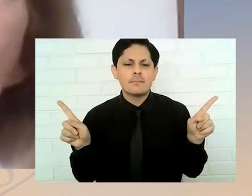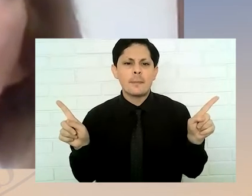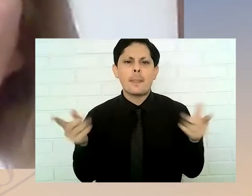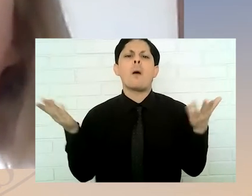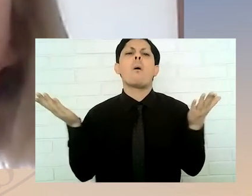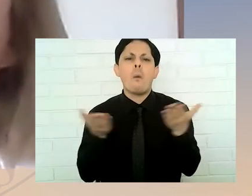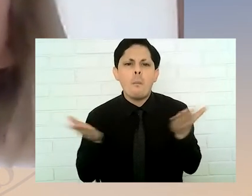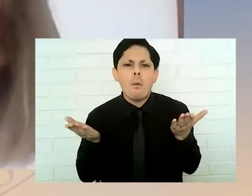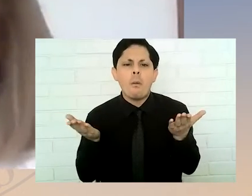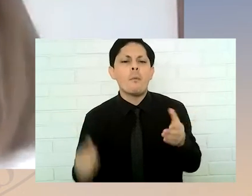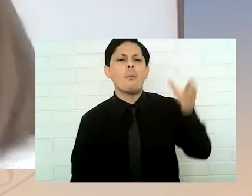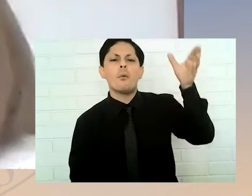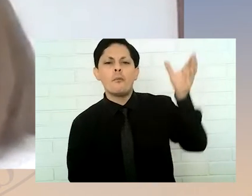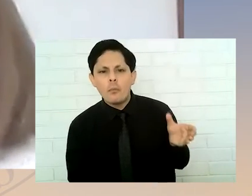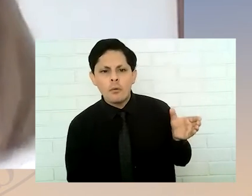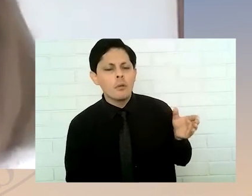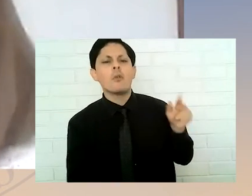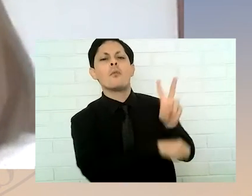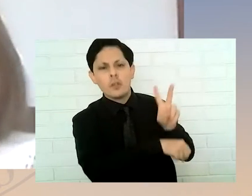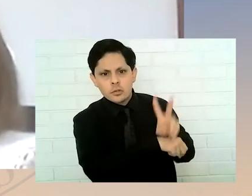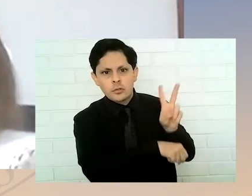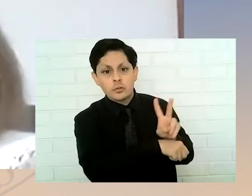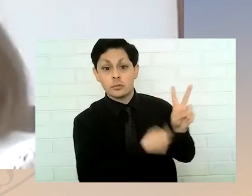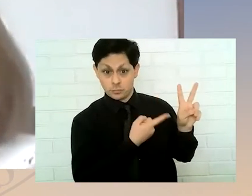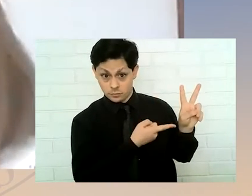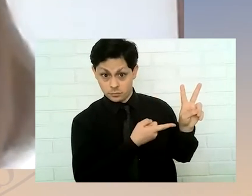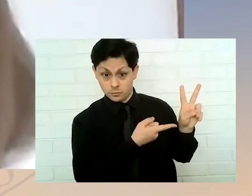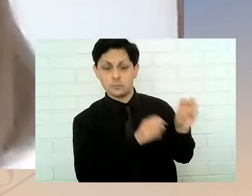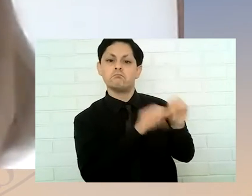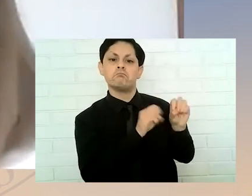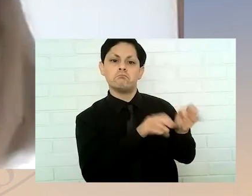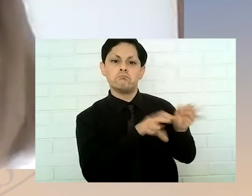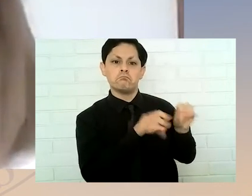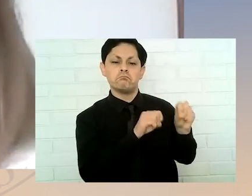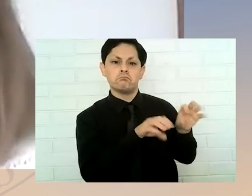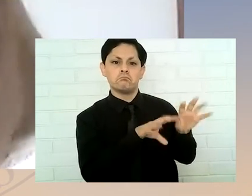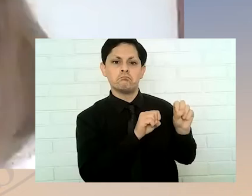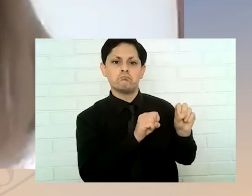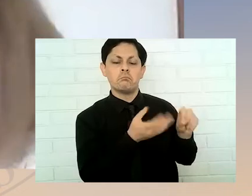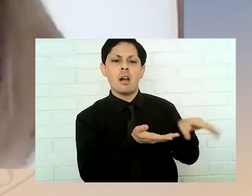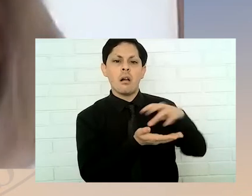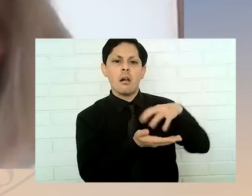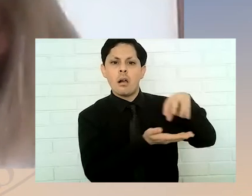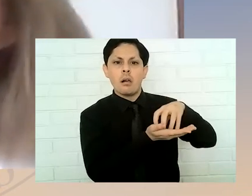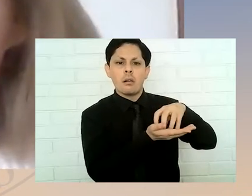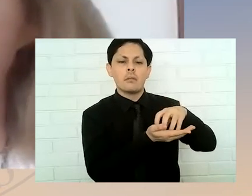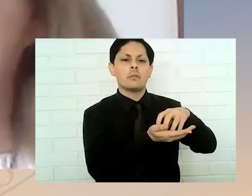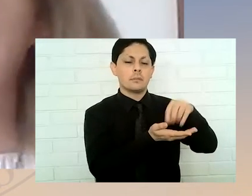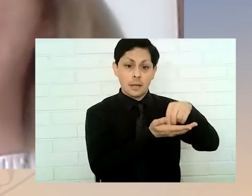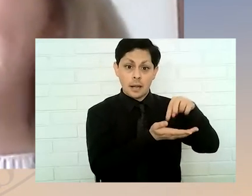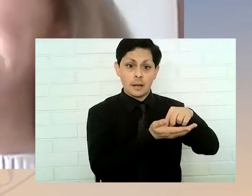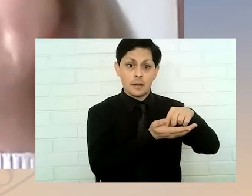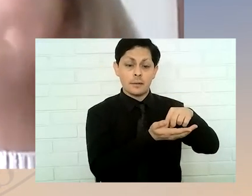Como un profesor que está haciendo una clase en Providencia, en Santiago, hace lo mismo casi que